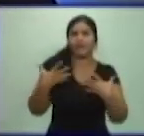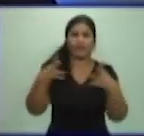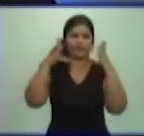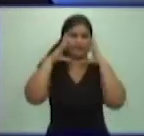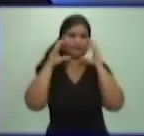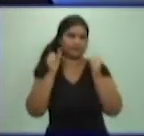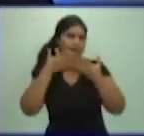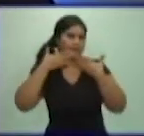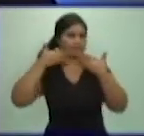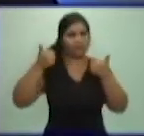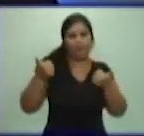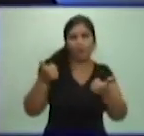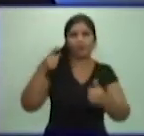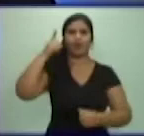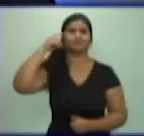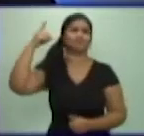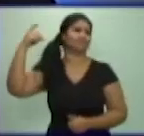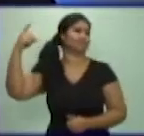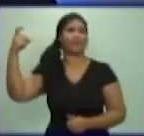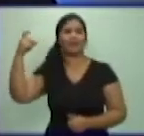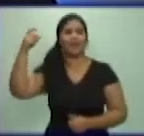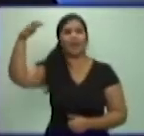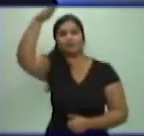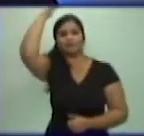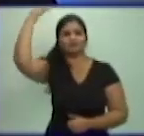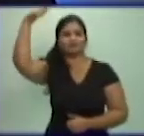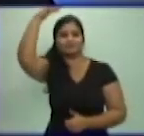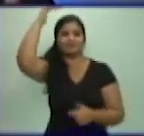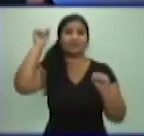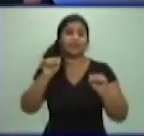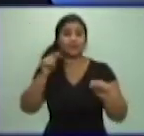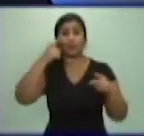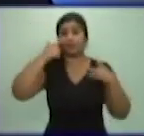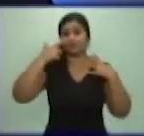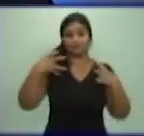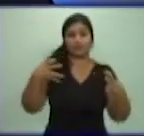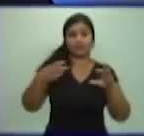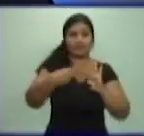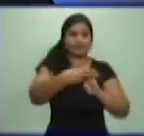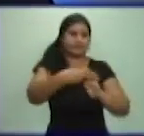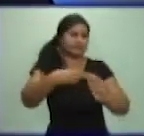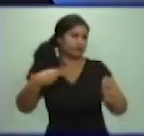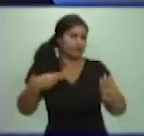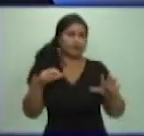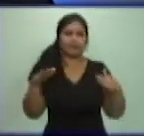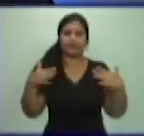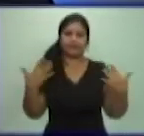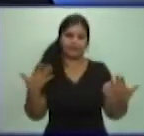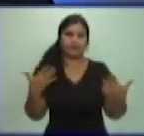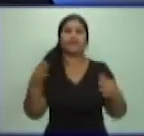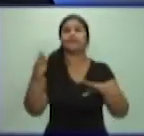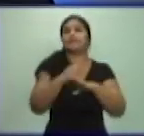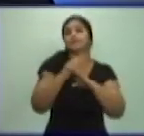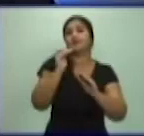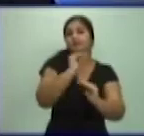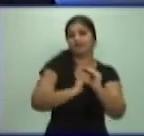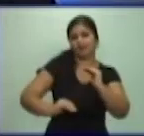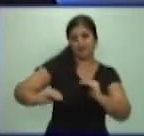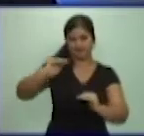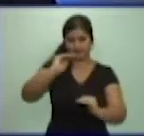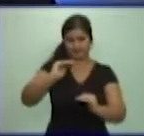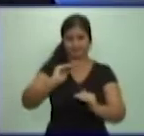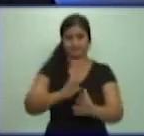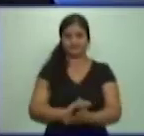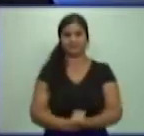viajar en el tiempo, por tanto también es una asignatura importante y es una asignatura que tiene ciertos y determinados niveles de complejidad. Por